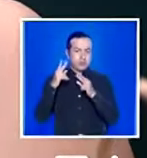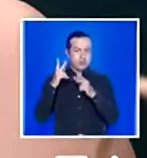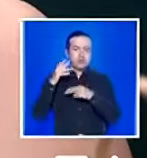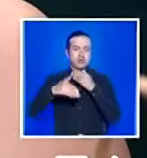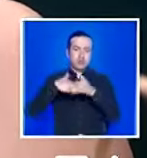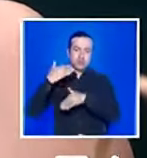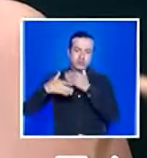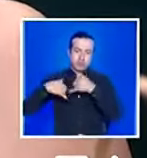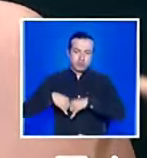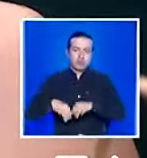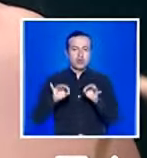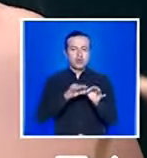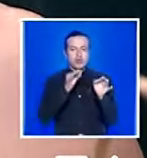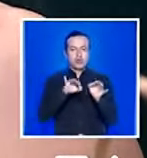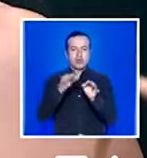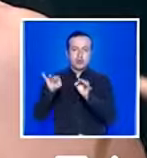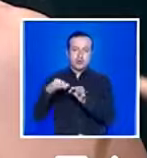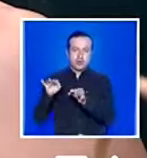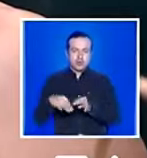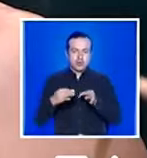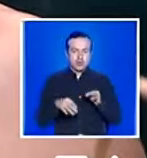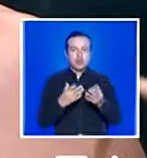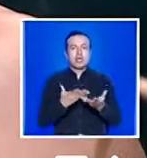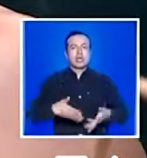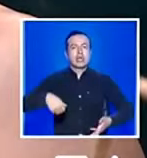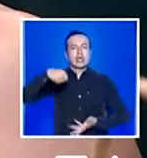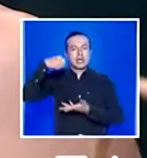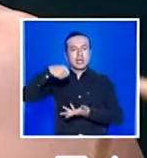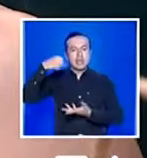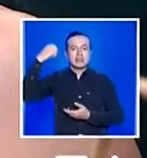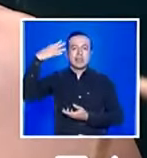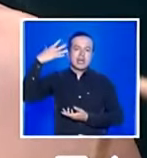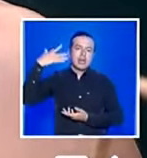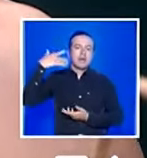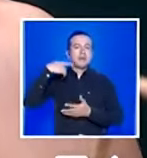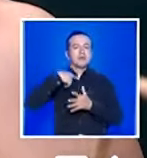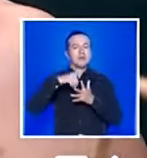de seguir tejiendo lo que son tejidos en canastas, lámparas,